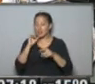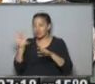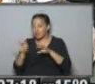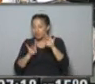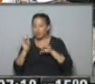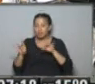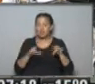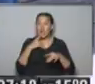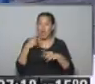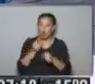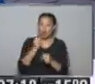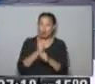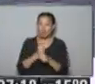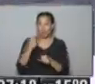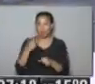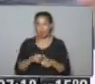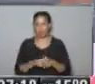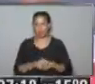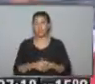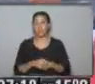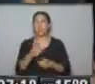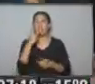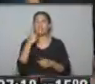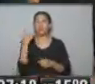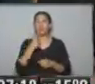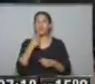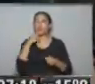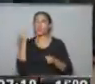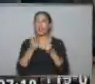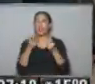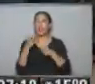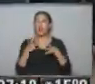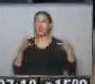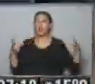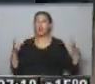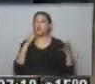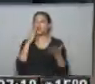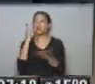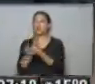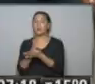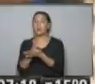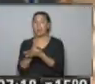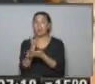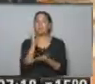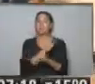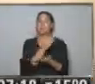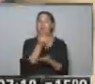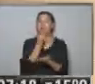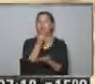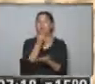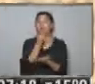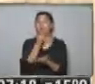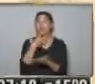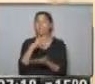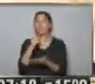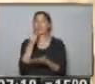donaciones de todo el país. Los tres primeros camiones llevan la mitad de carga es comida. Llevan